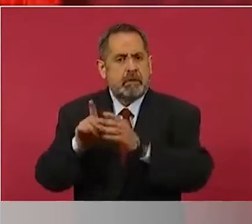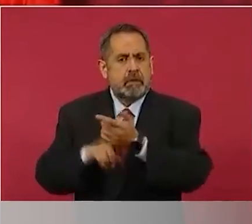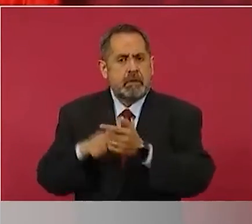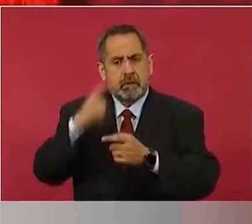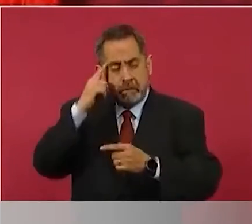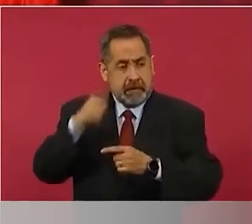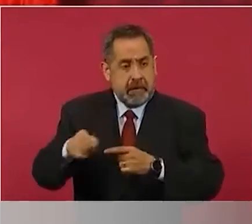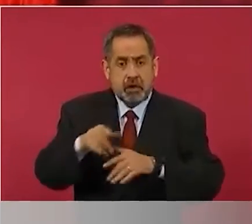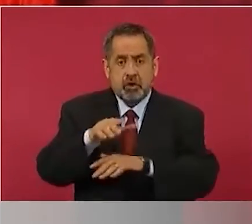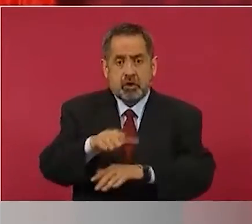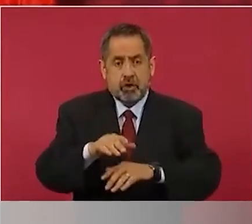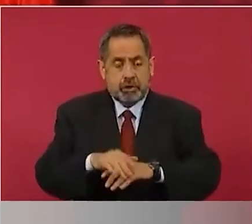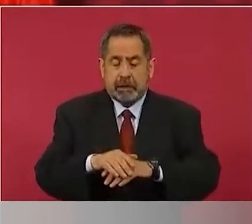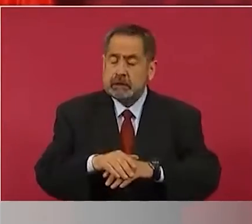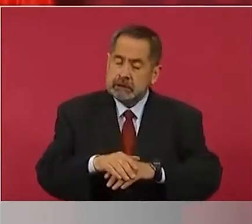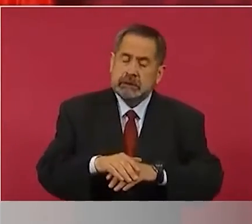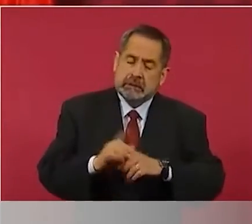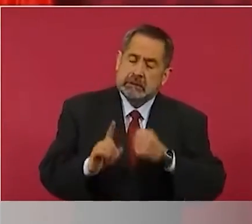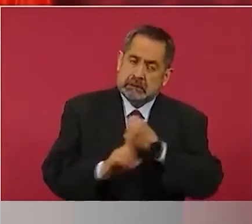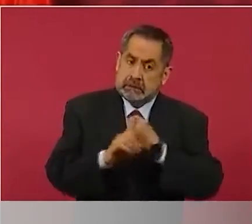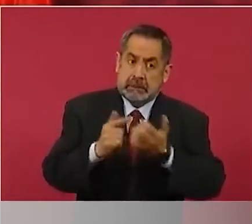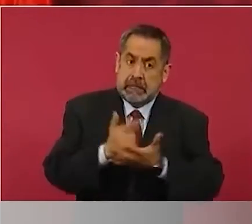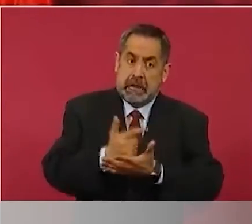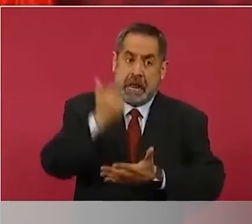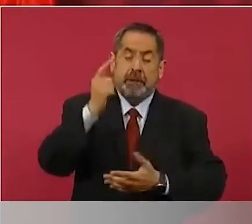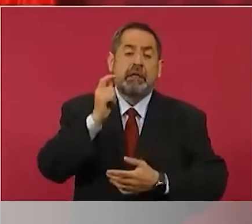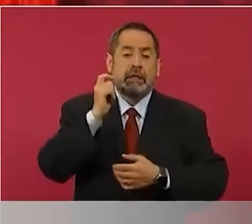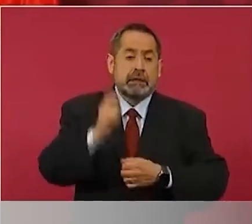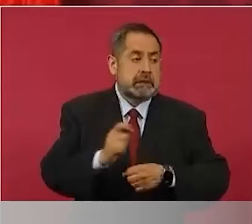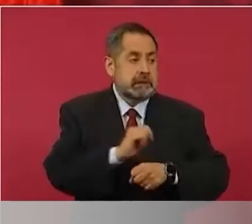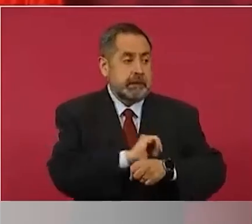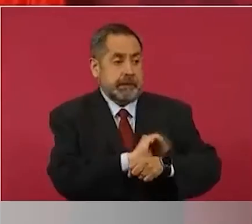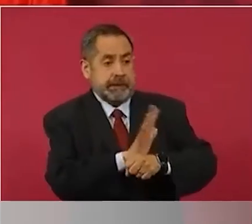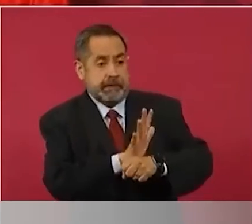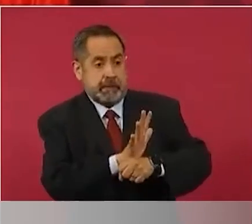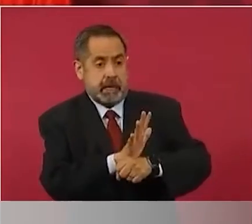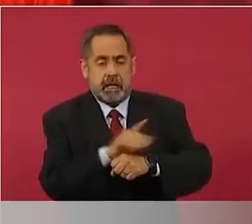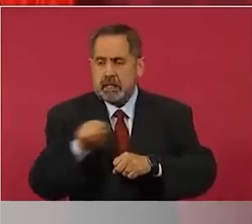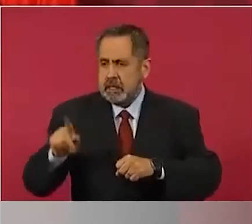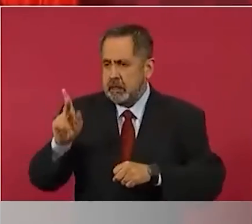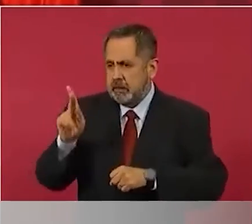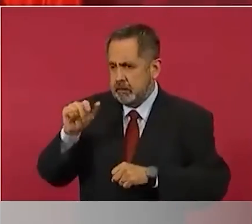para enfrentar el grave problema de la pandemia